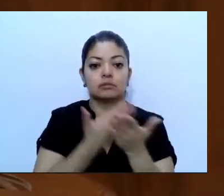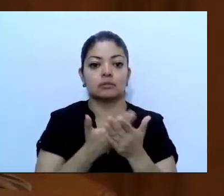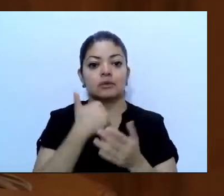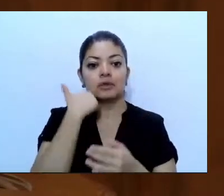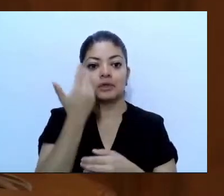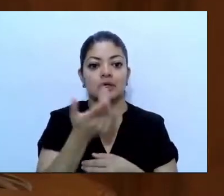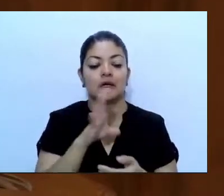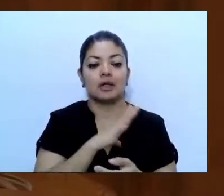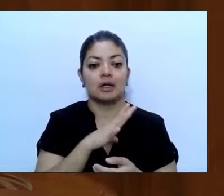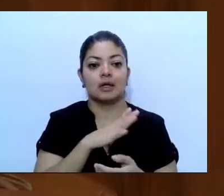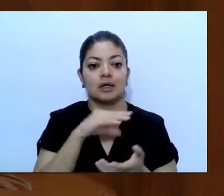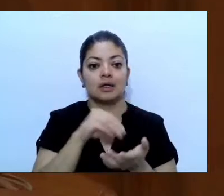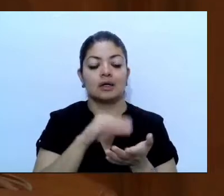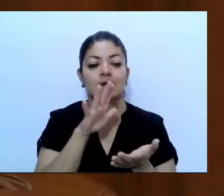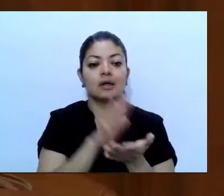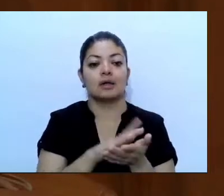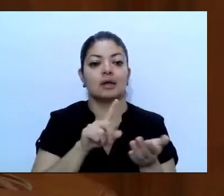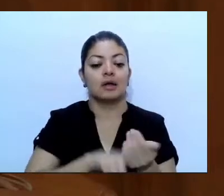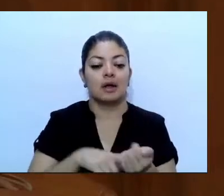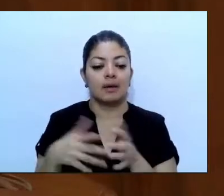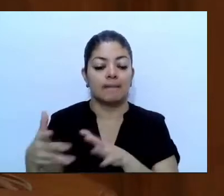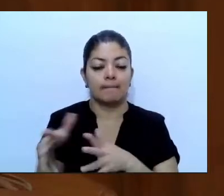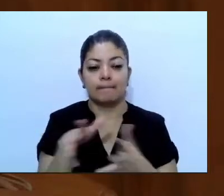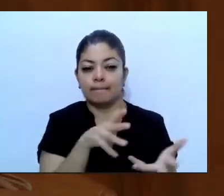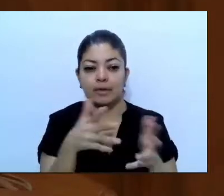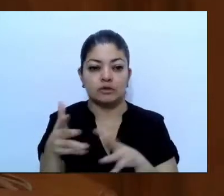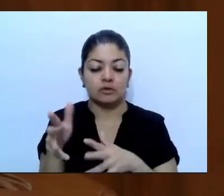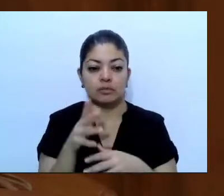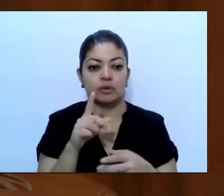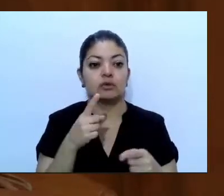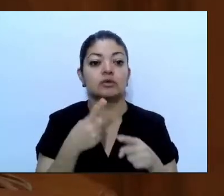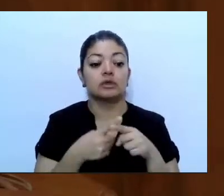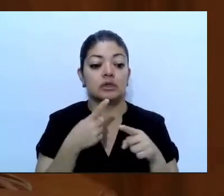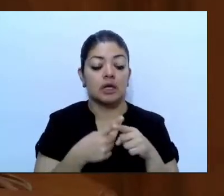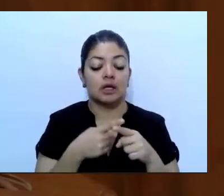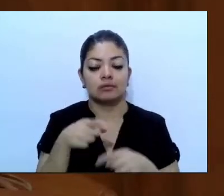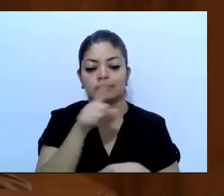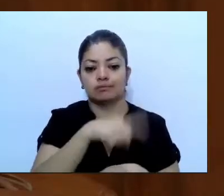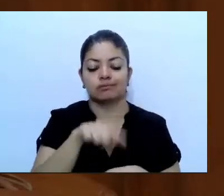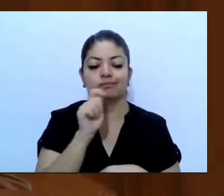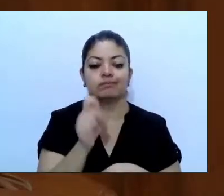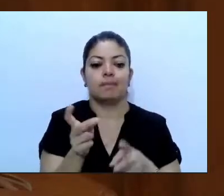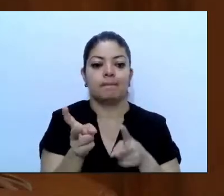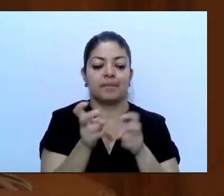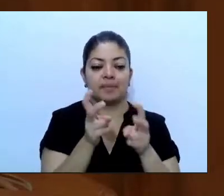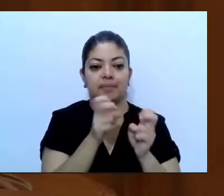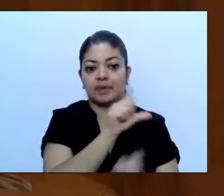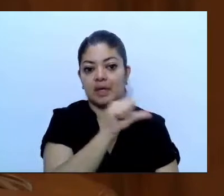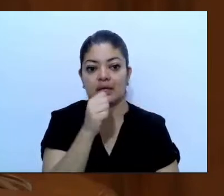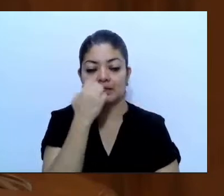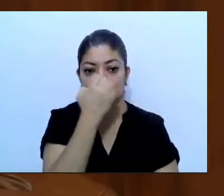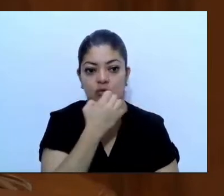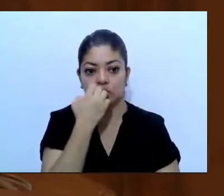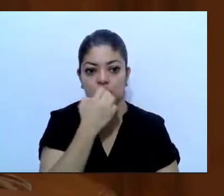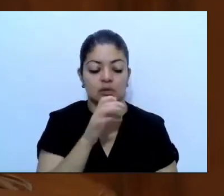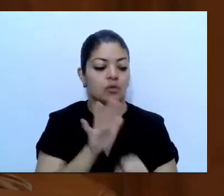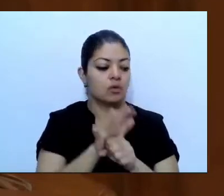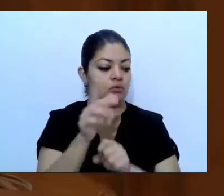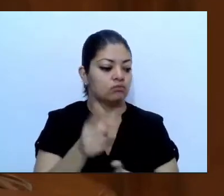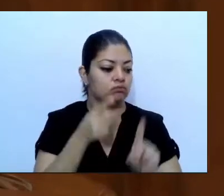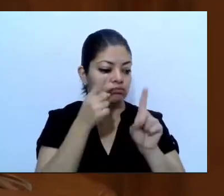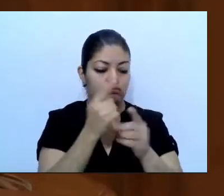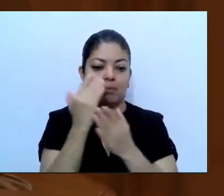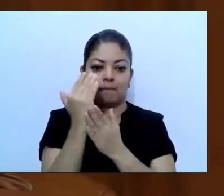establecer una pena proporcional a quien cometa el delito de robo a escuelas con el objeto de reducir el